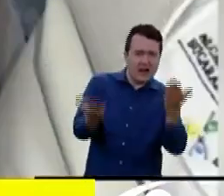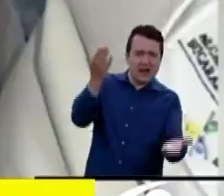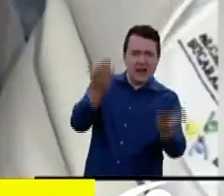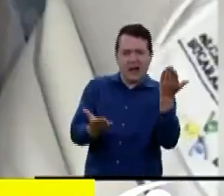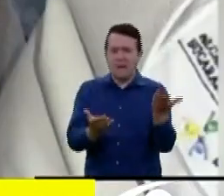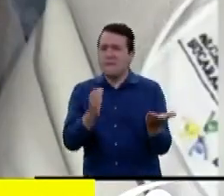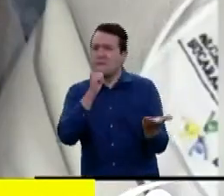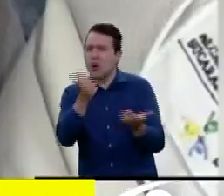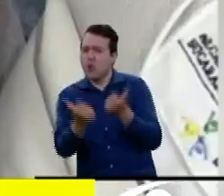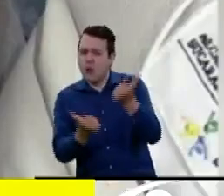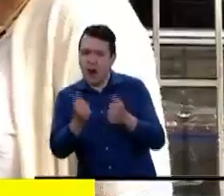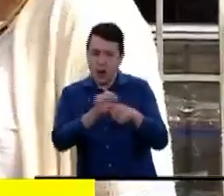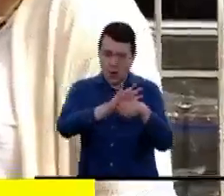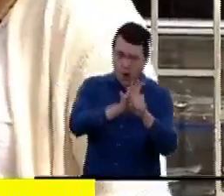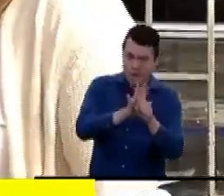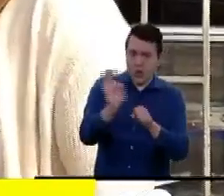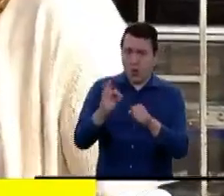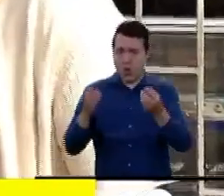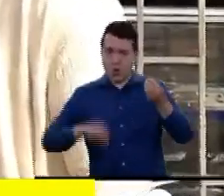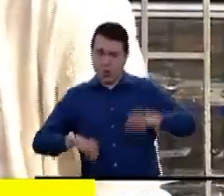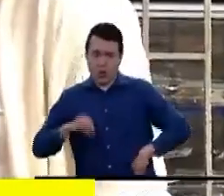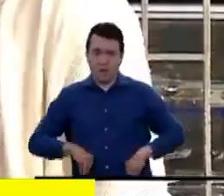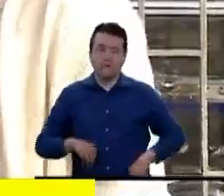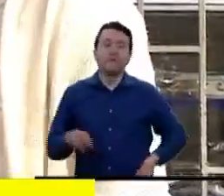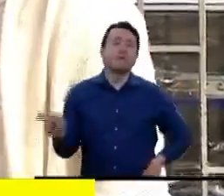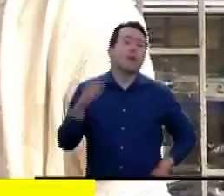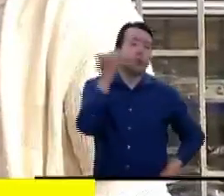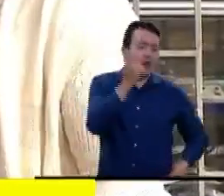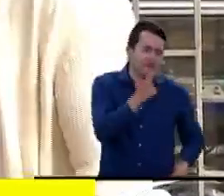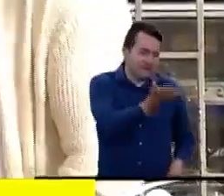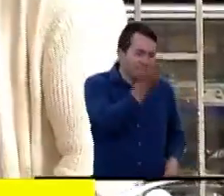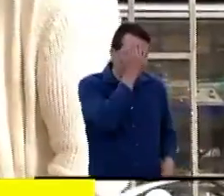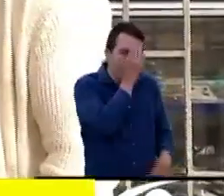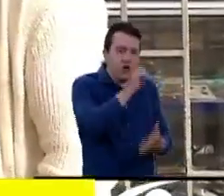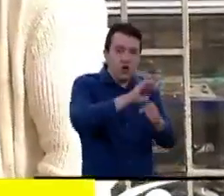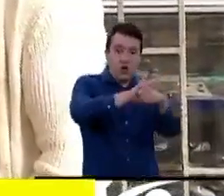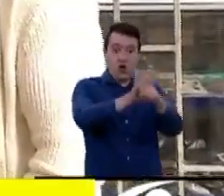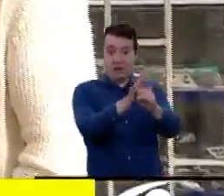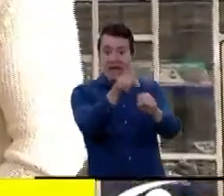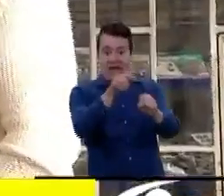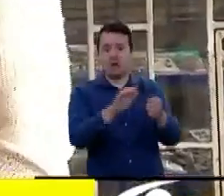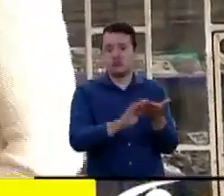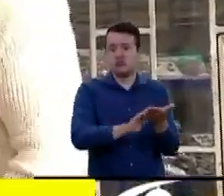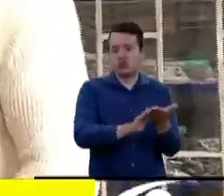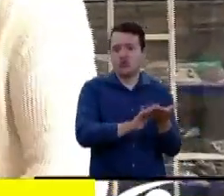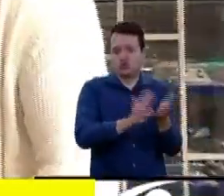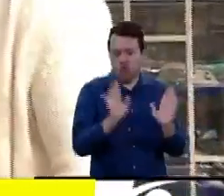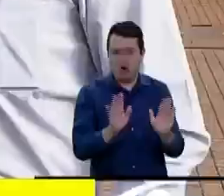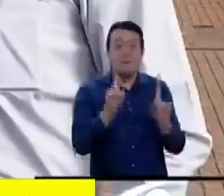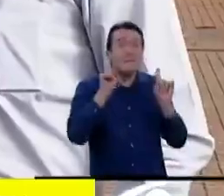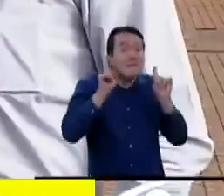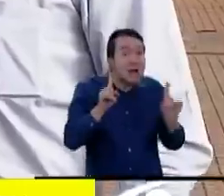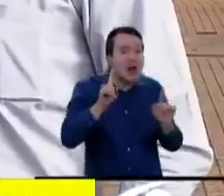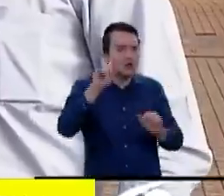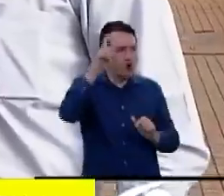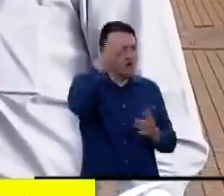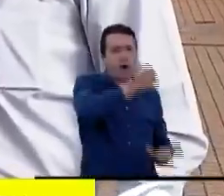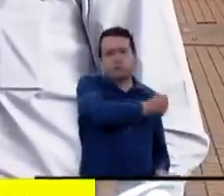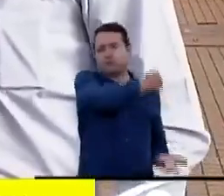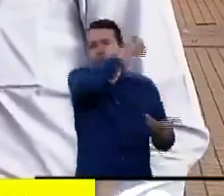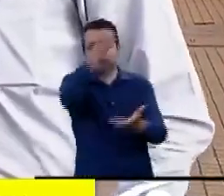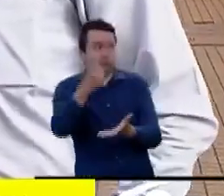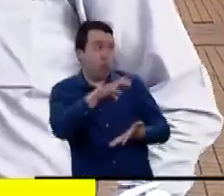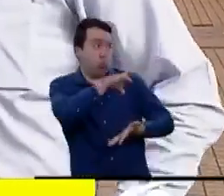de la corrupción. Fíjate que la pandemia tiene solución, pero lo que se ha girado para la pandemia se lo han robado. La pandemia,